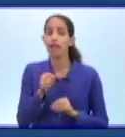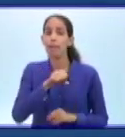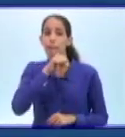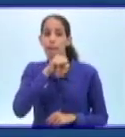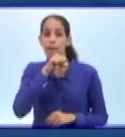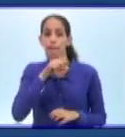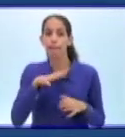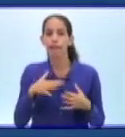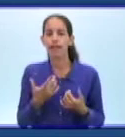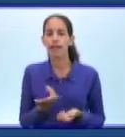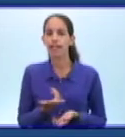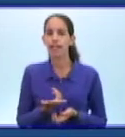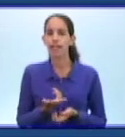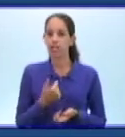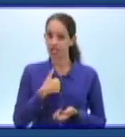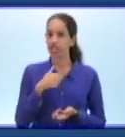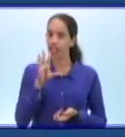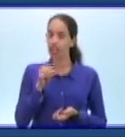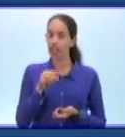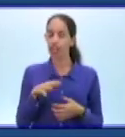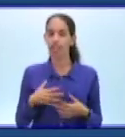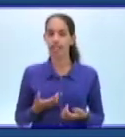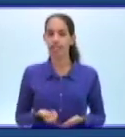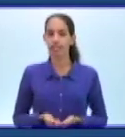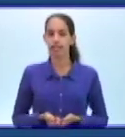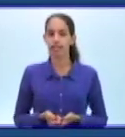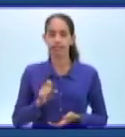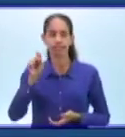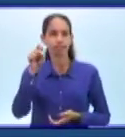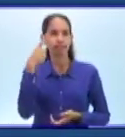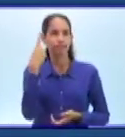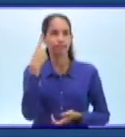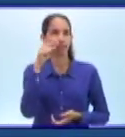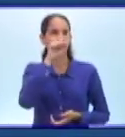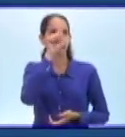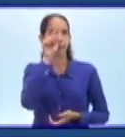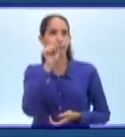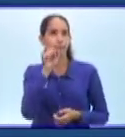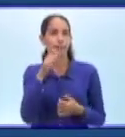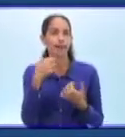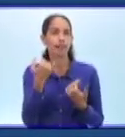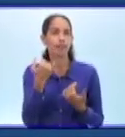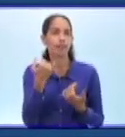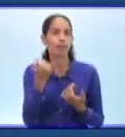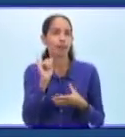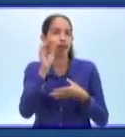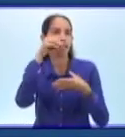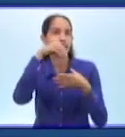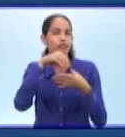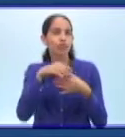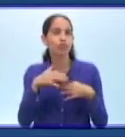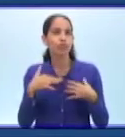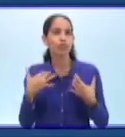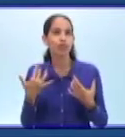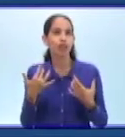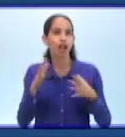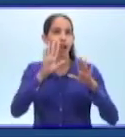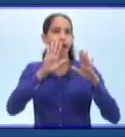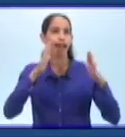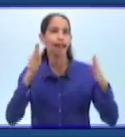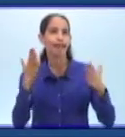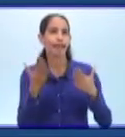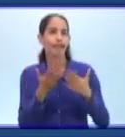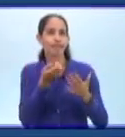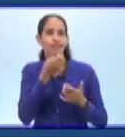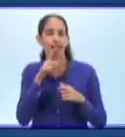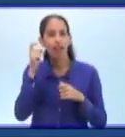vidas, yo digo, una pregunta para la introducción, una pregunta generalizadora